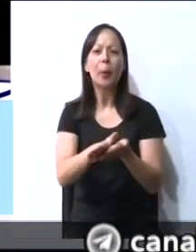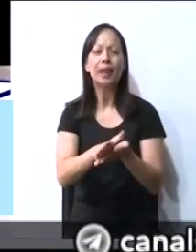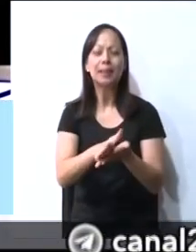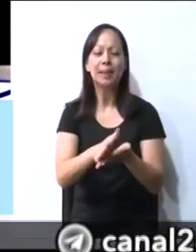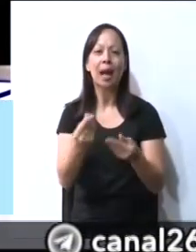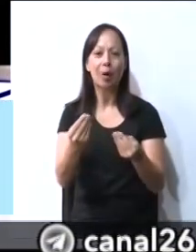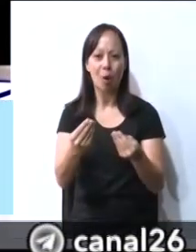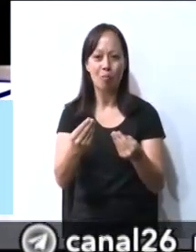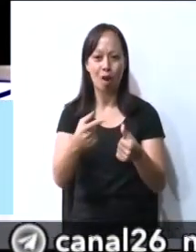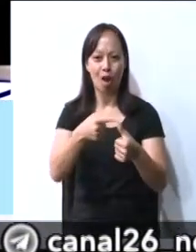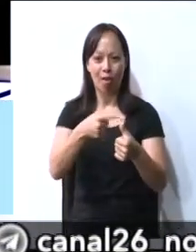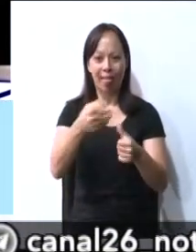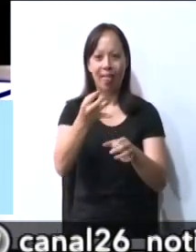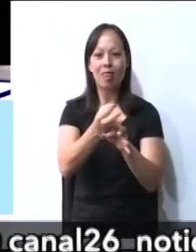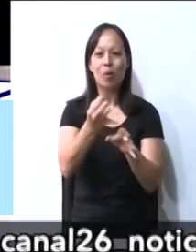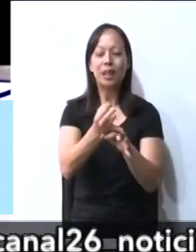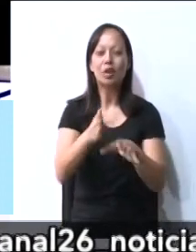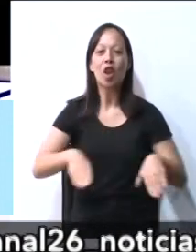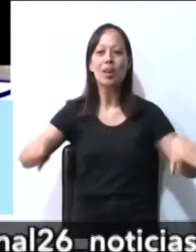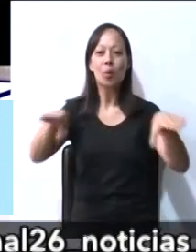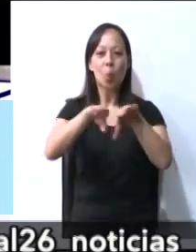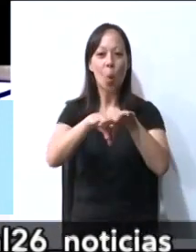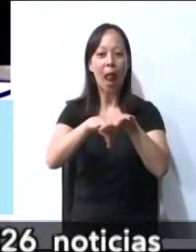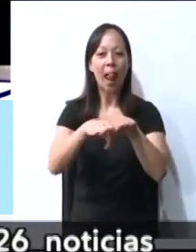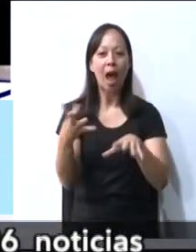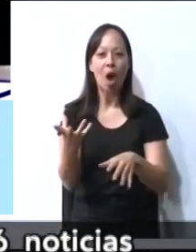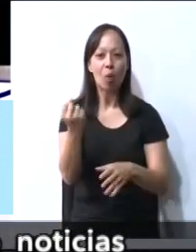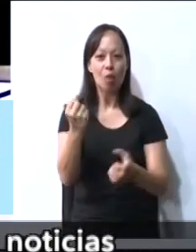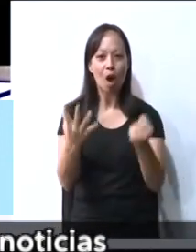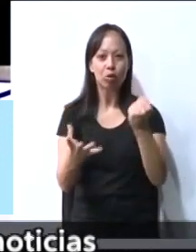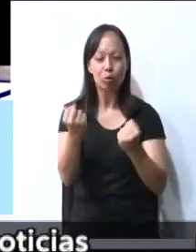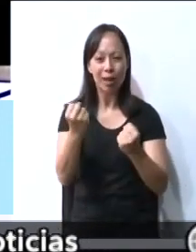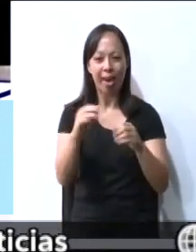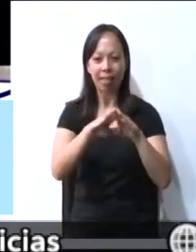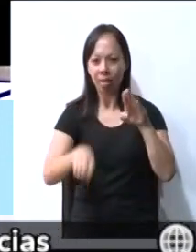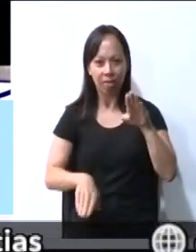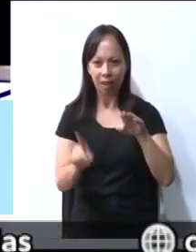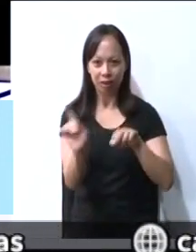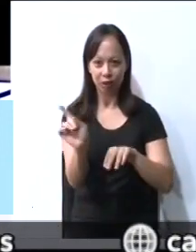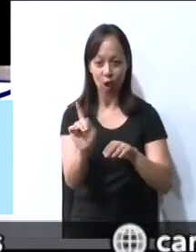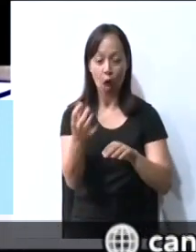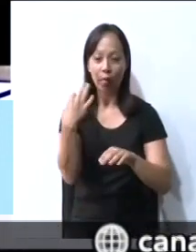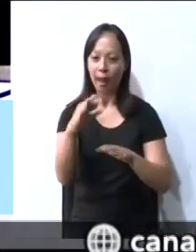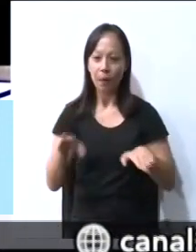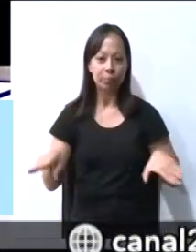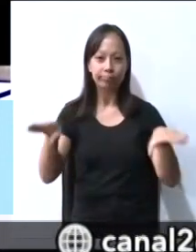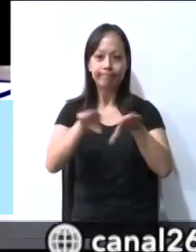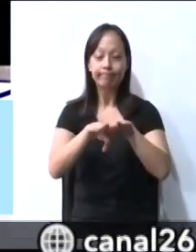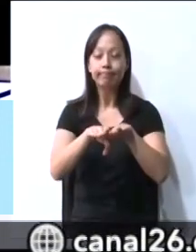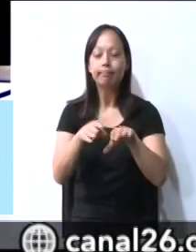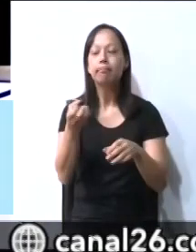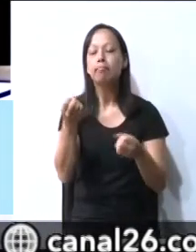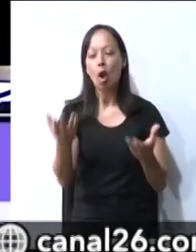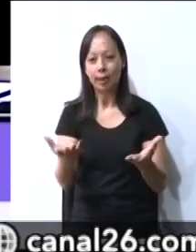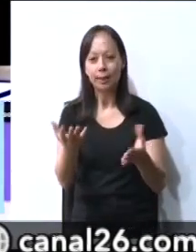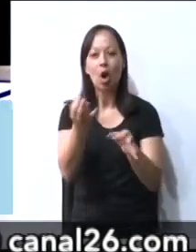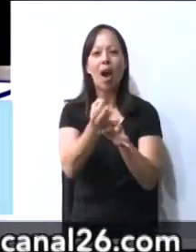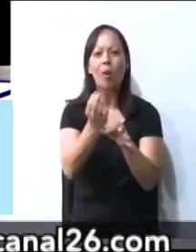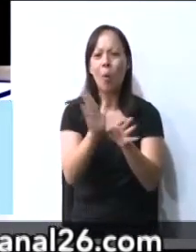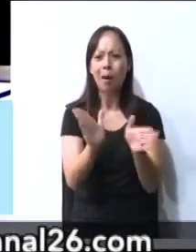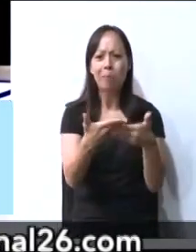La educación iguala oportunidades. Por eso, una escuela cerrada es una tragedia,